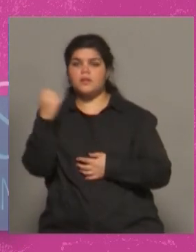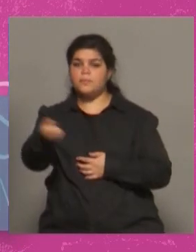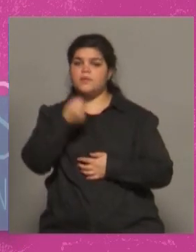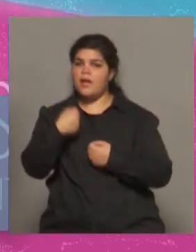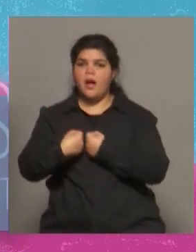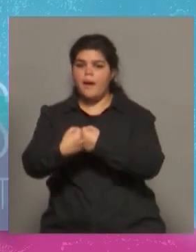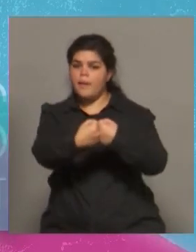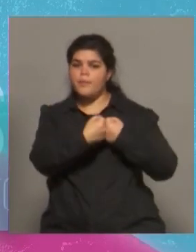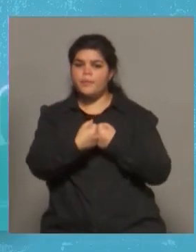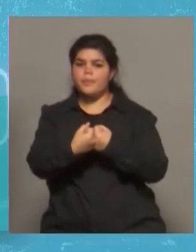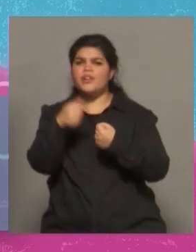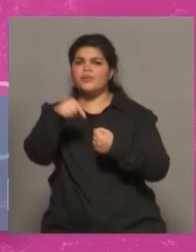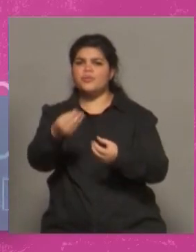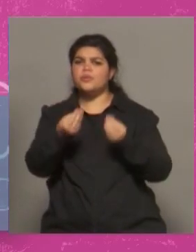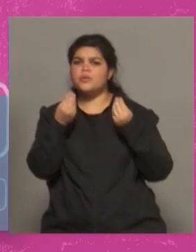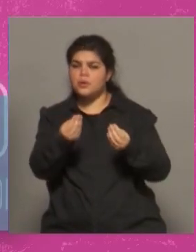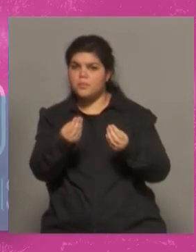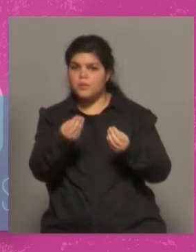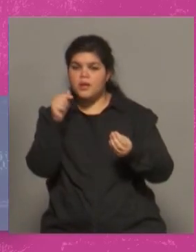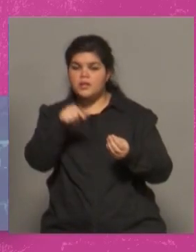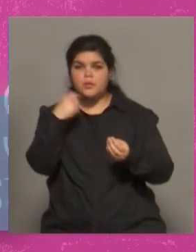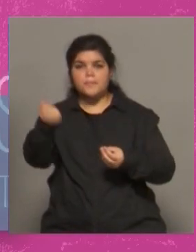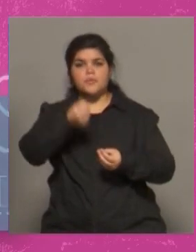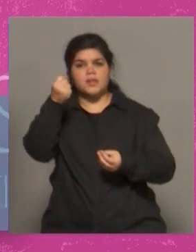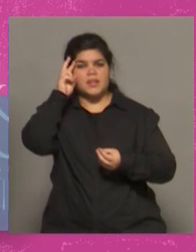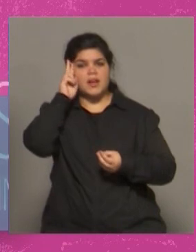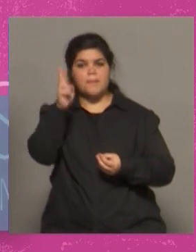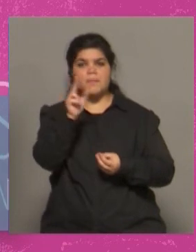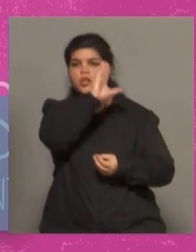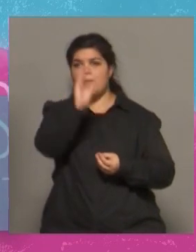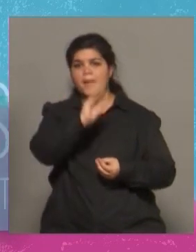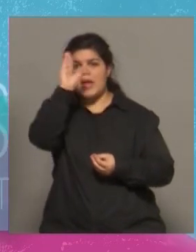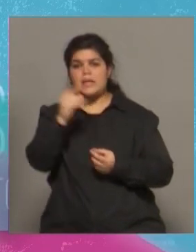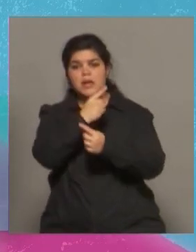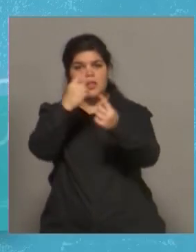acuerdos se tiene que dar siempre en el marco de un respeto de la soberanía de los países y de